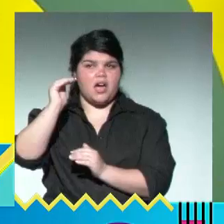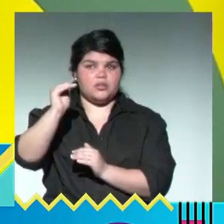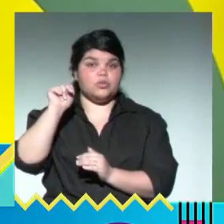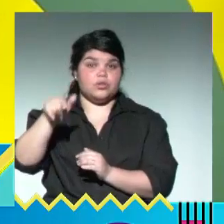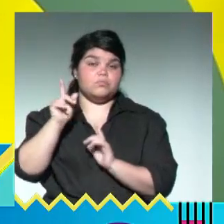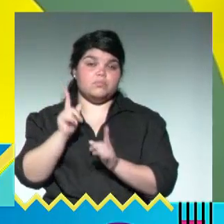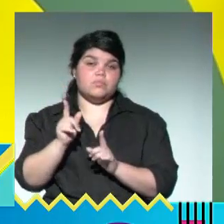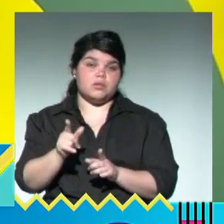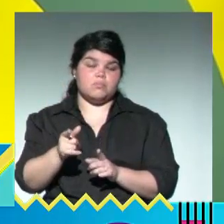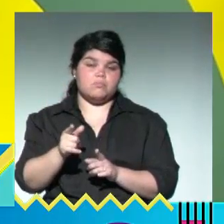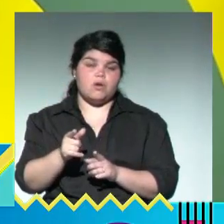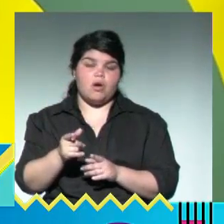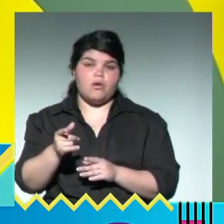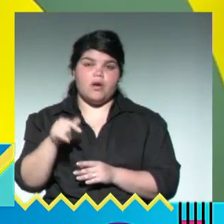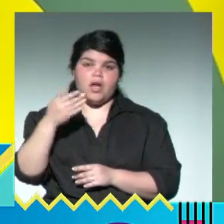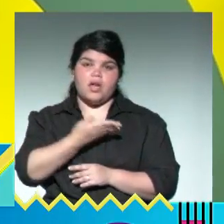restrictiva, que están